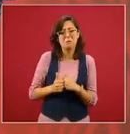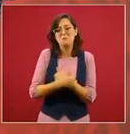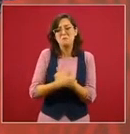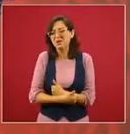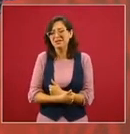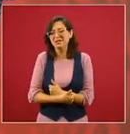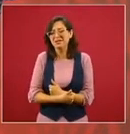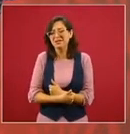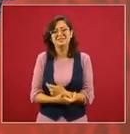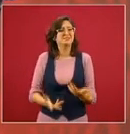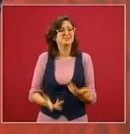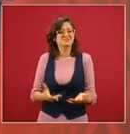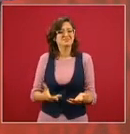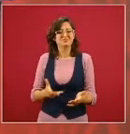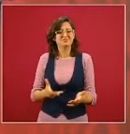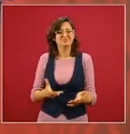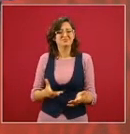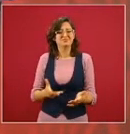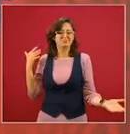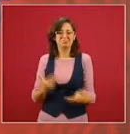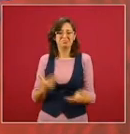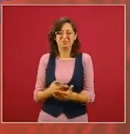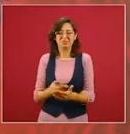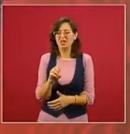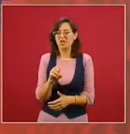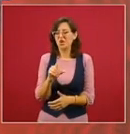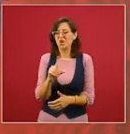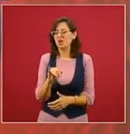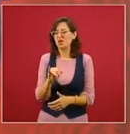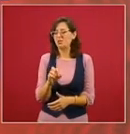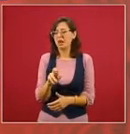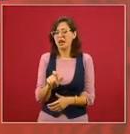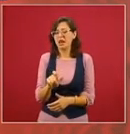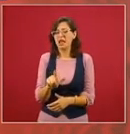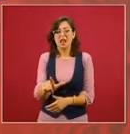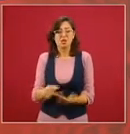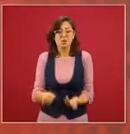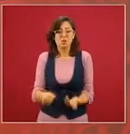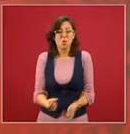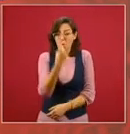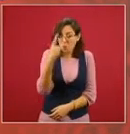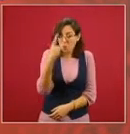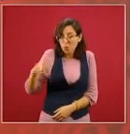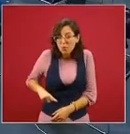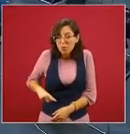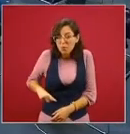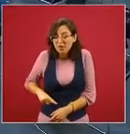durante todo el periodo neoliberal, tampoco es de un gobierno.